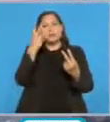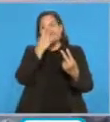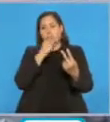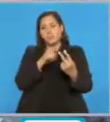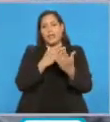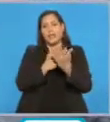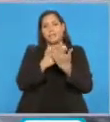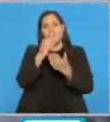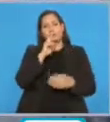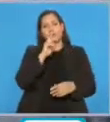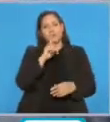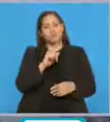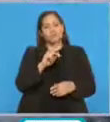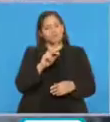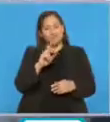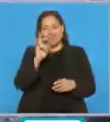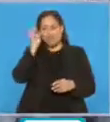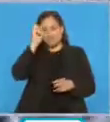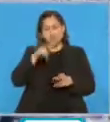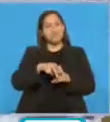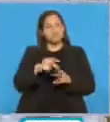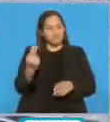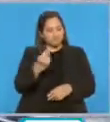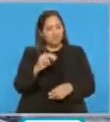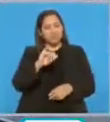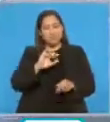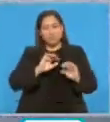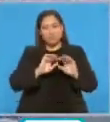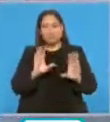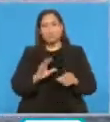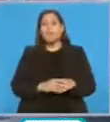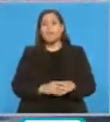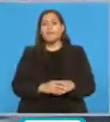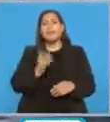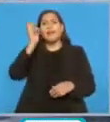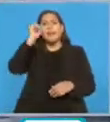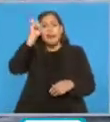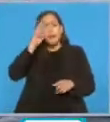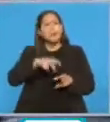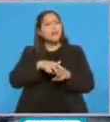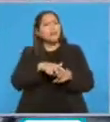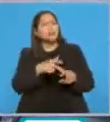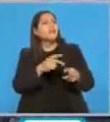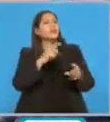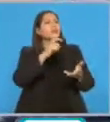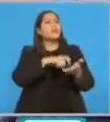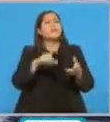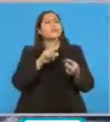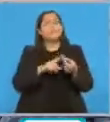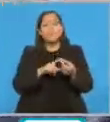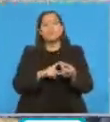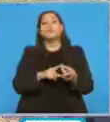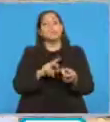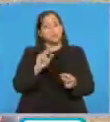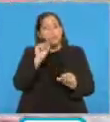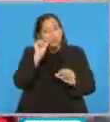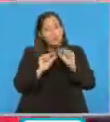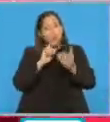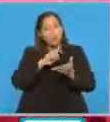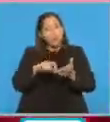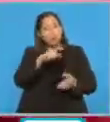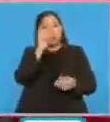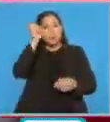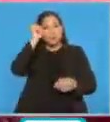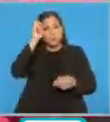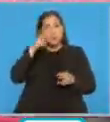avance es mucho mayor. Es definitiva la equinoterapia. ¿Y cómo sacó a los caballos? Pues los fuimos comprando, realmente son caballos que